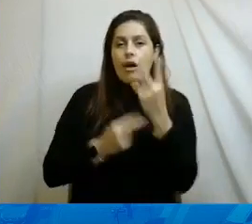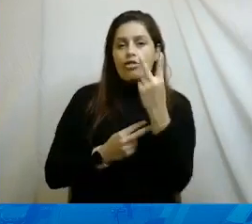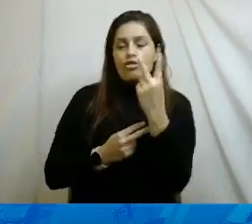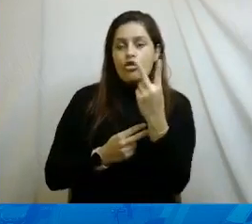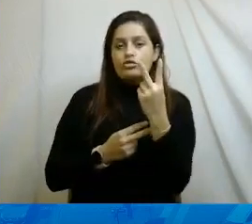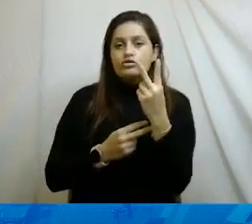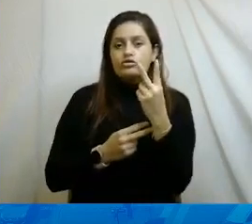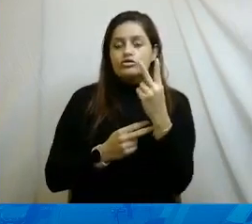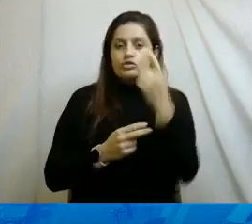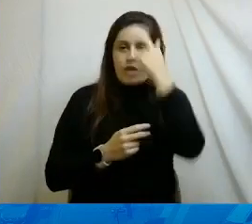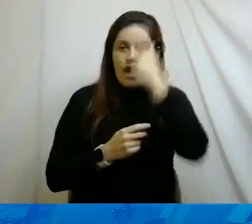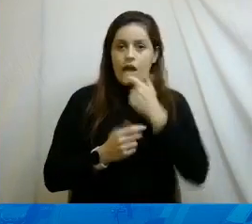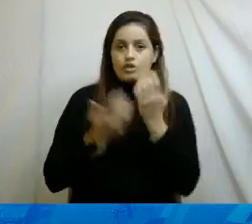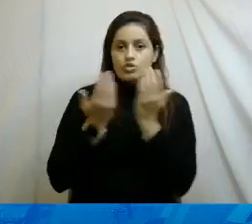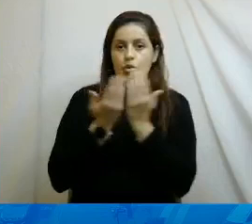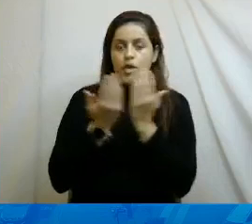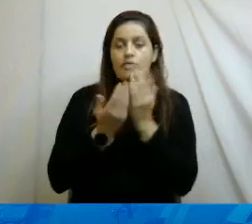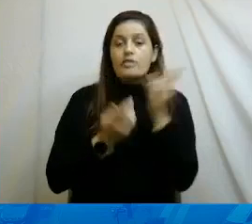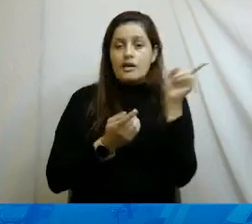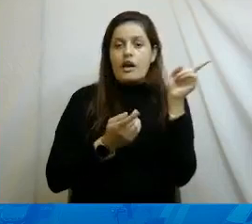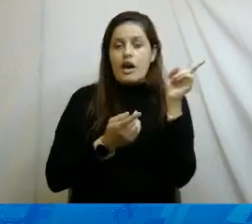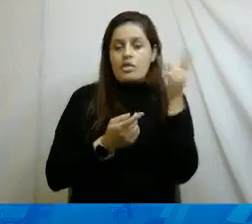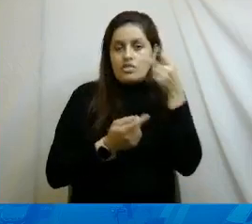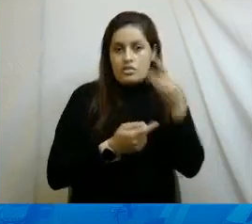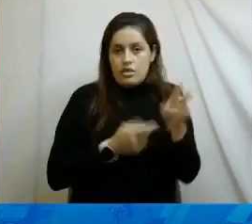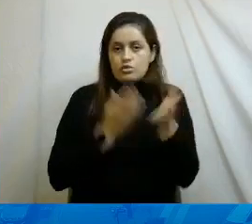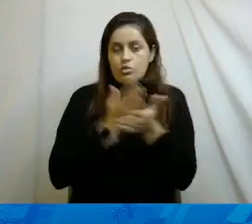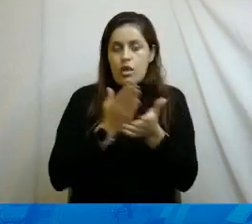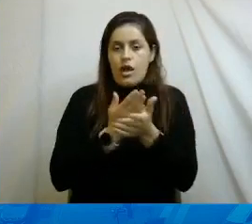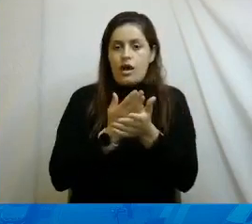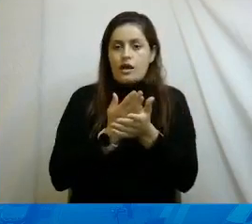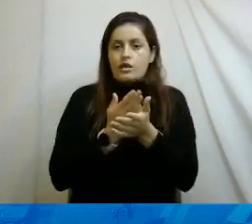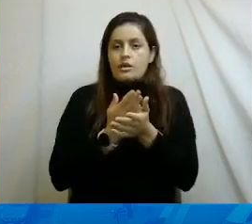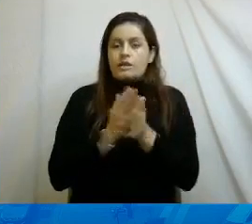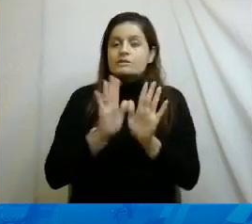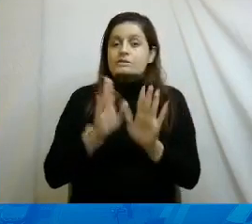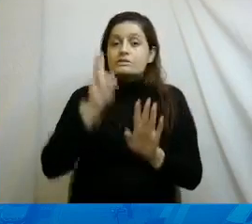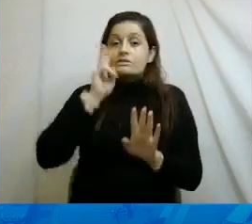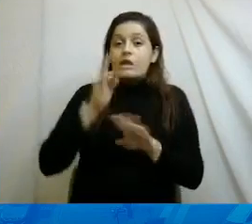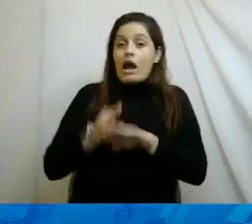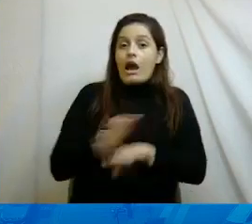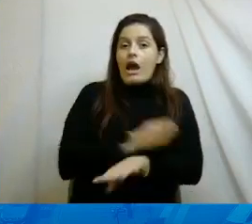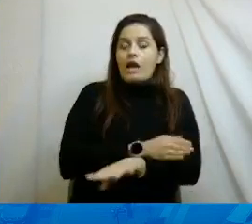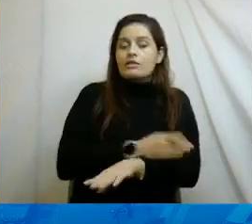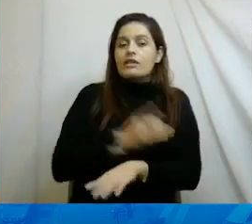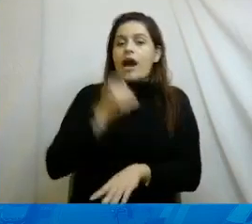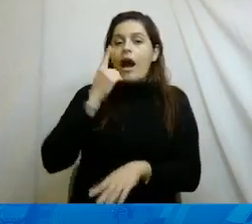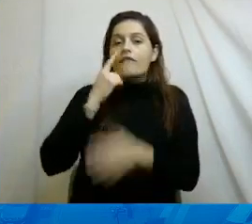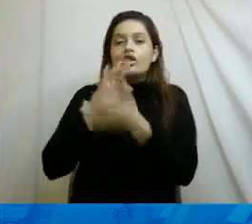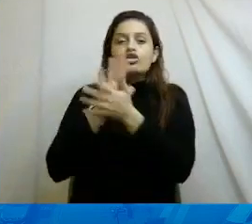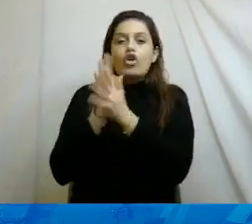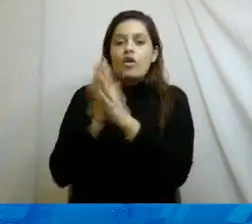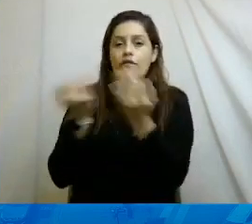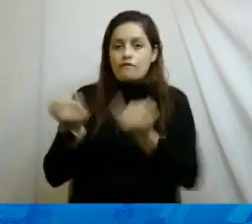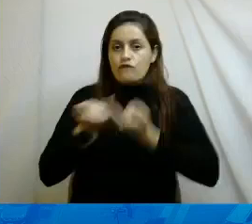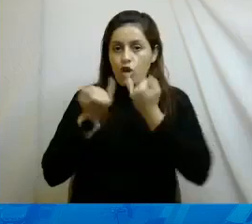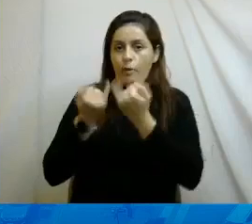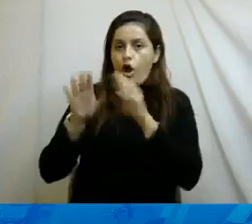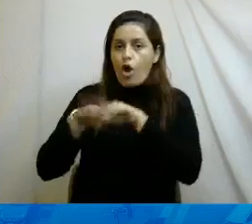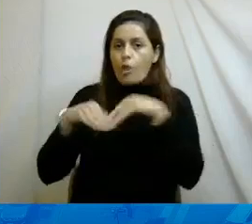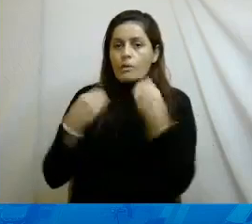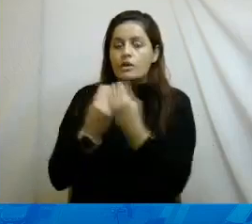estudiantes que pertenecen a nuestro establecimiento, sin antes haber recopilado la totalidad de los antecedentes de ambas